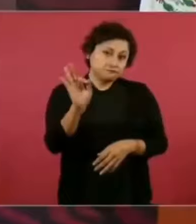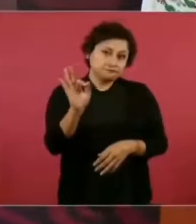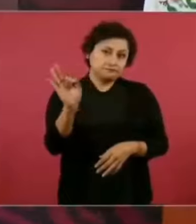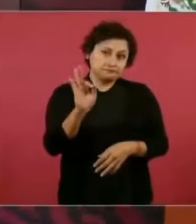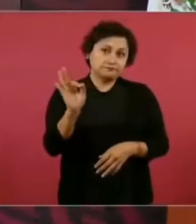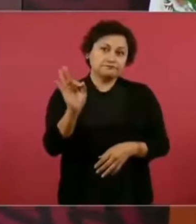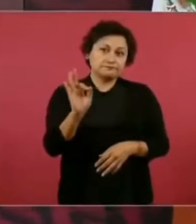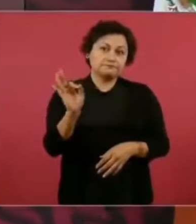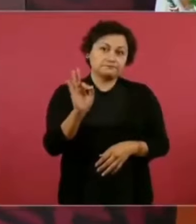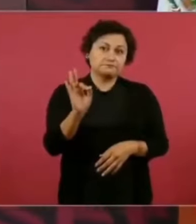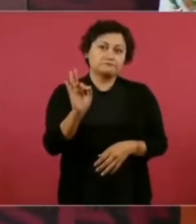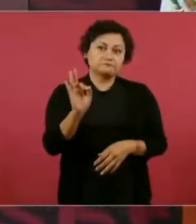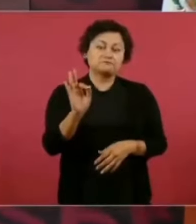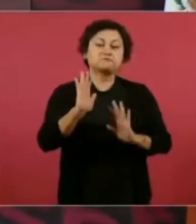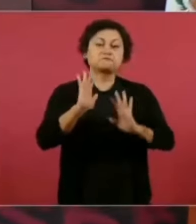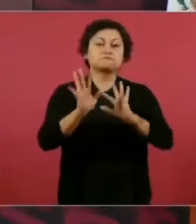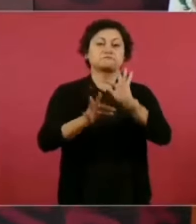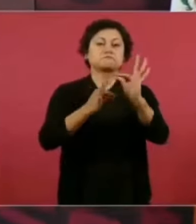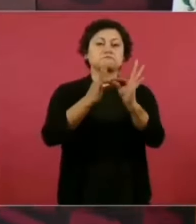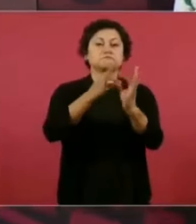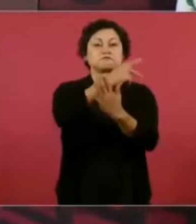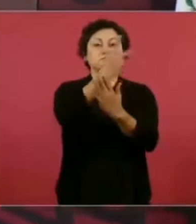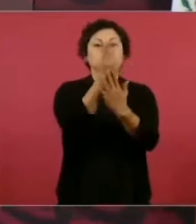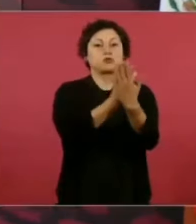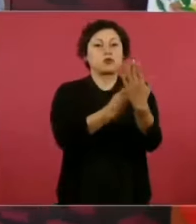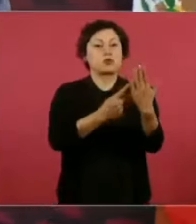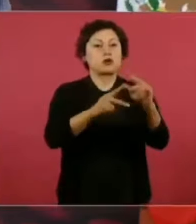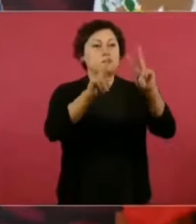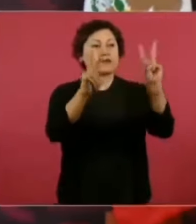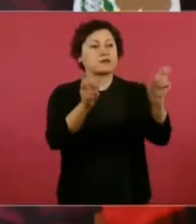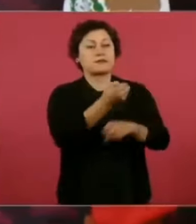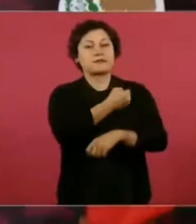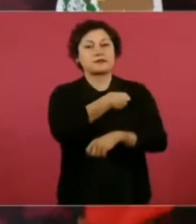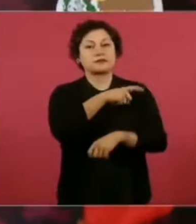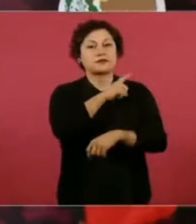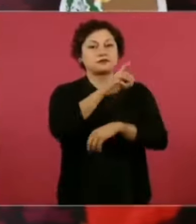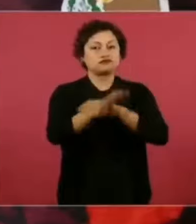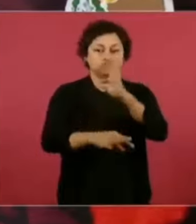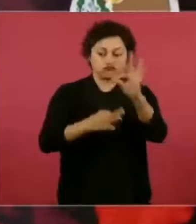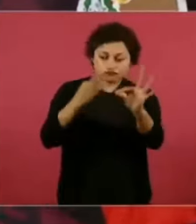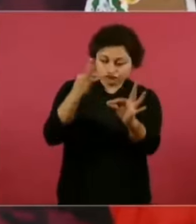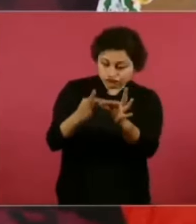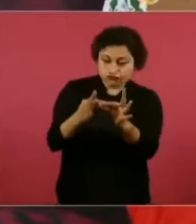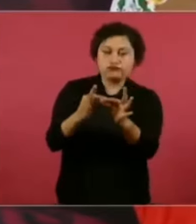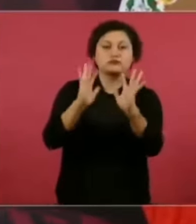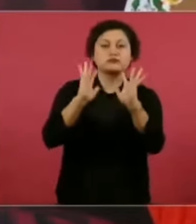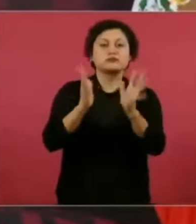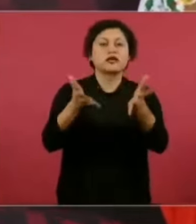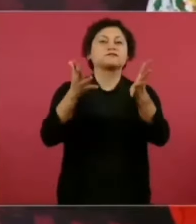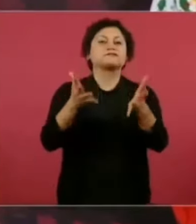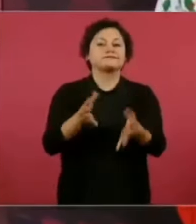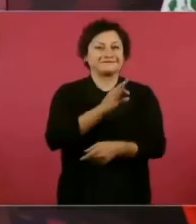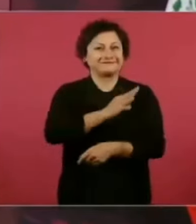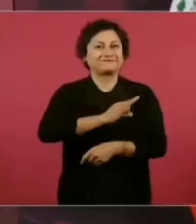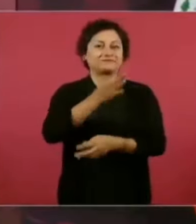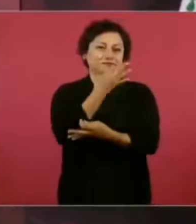izar la bandera blanca, es decir, ya tenemos todos los médicos generales,